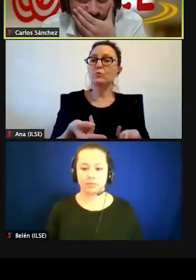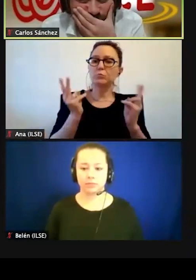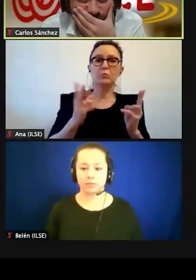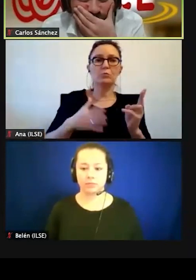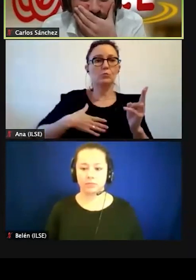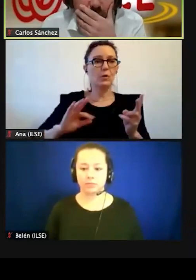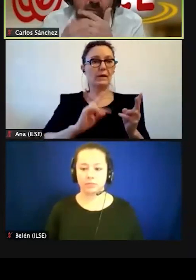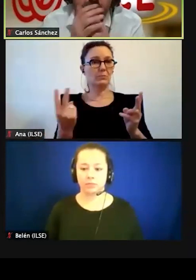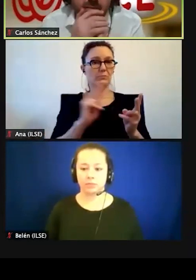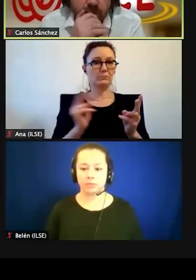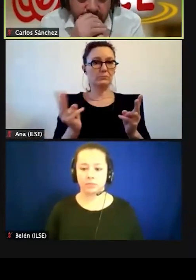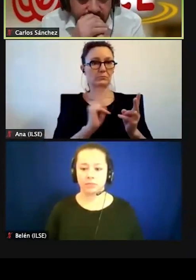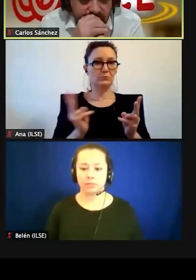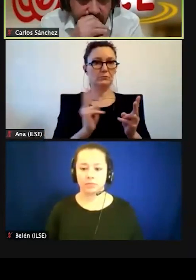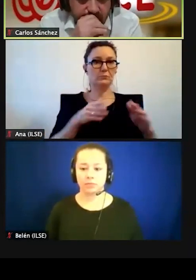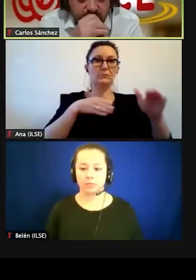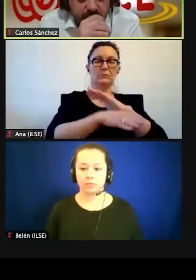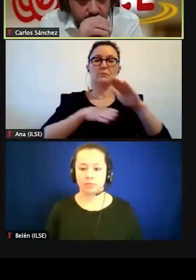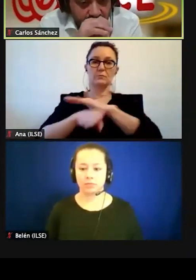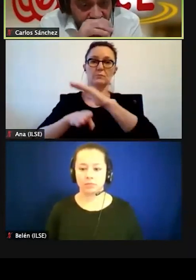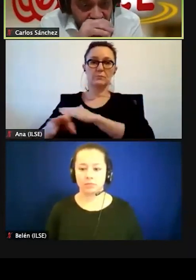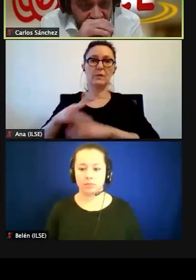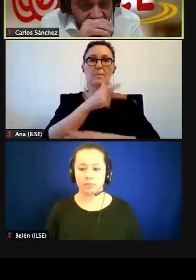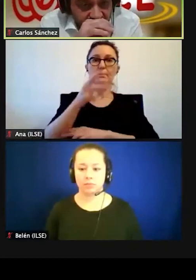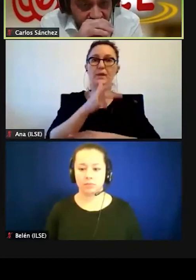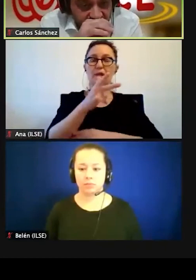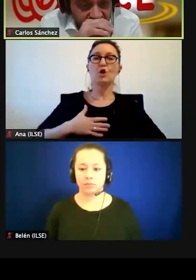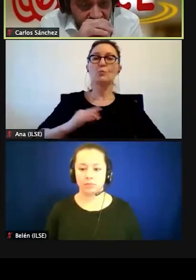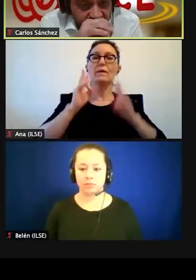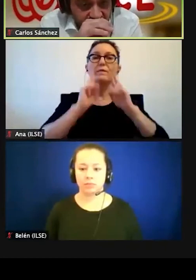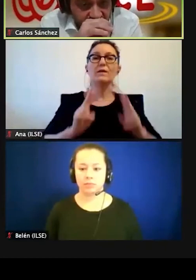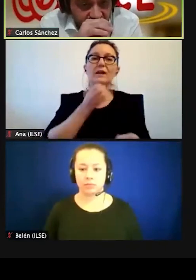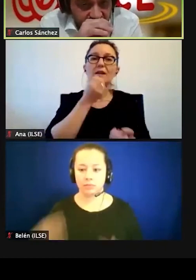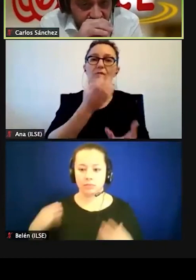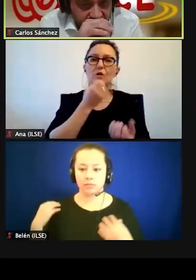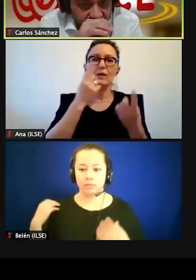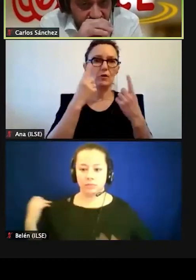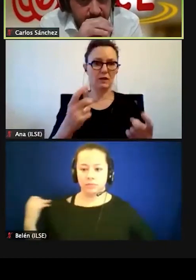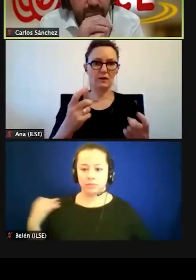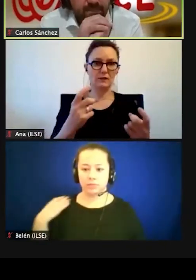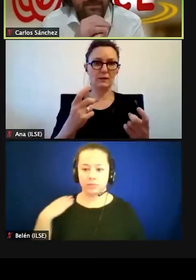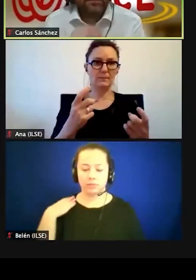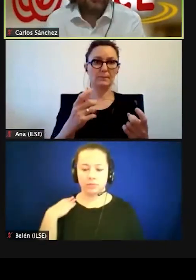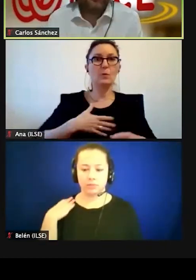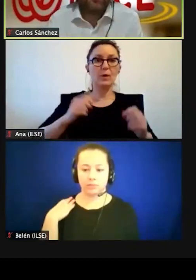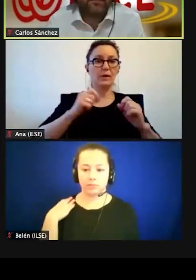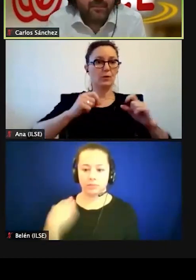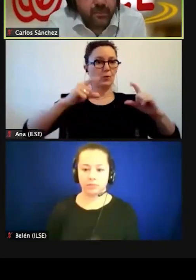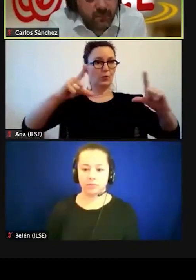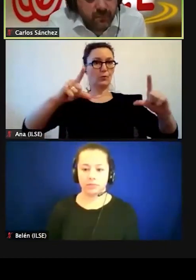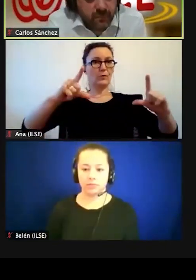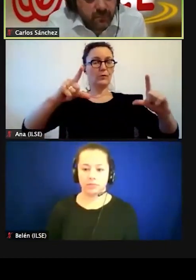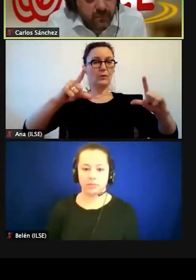las distintas entradas de vídeo y poder ver en cada momento la información que necesite. Puede hacer zoom, capturas